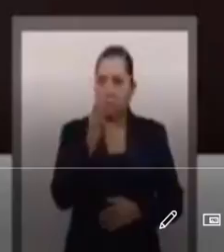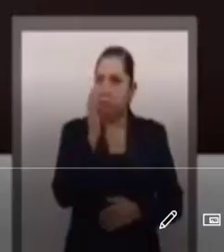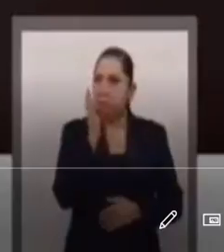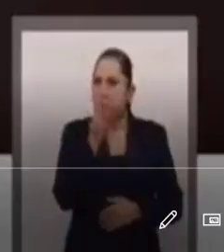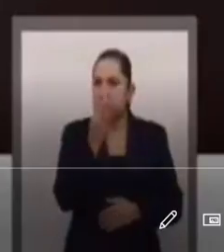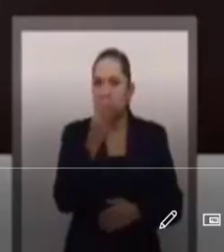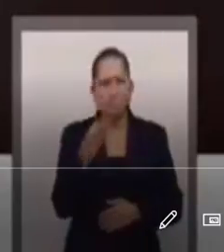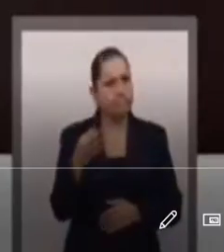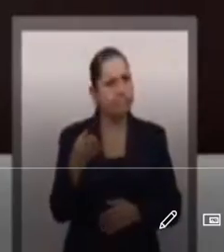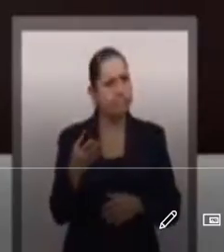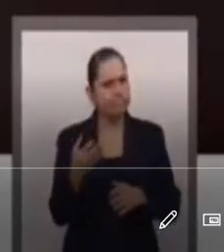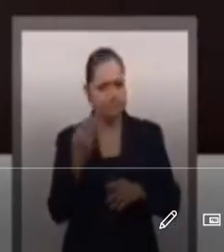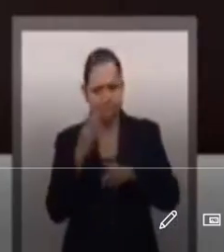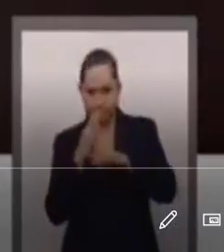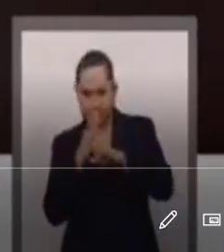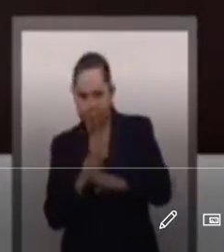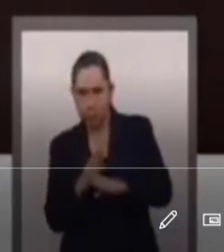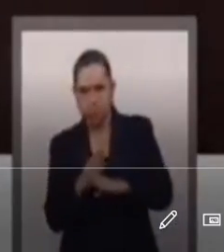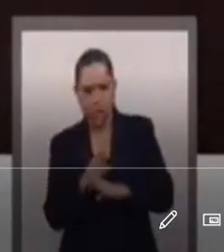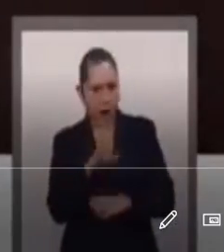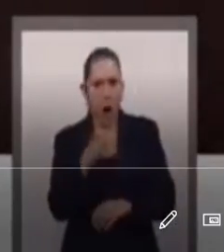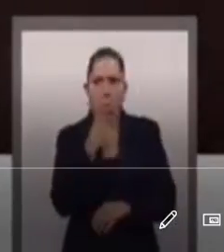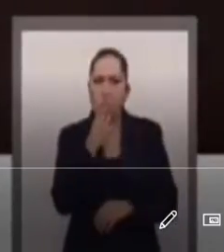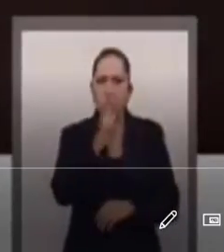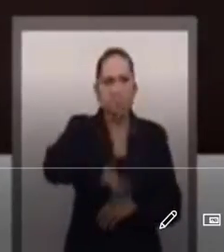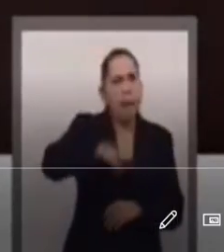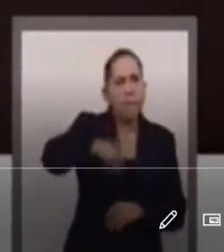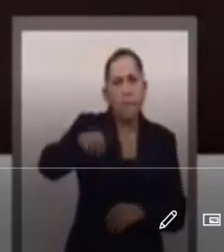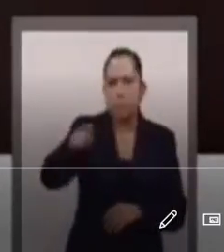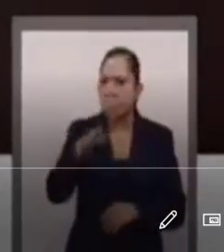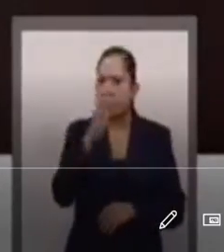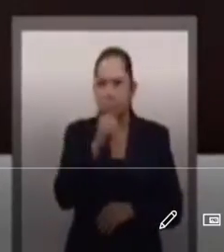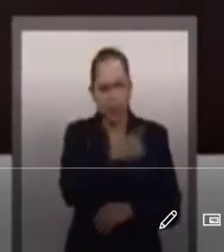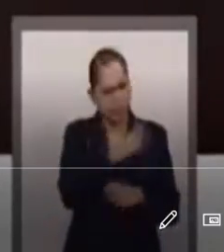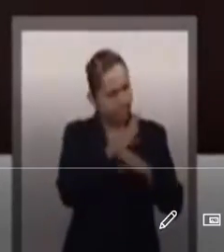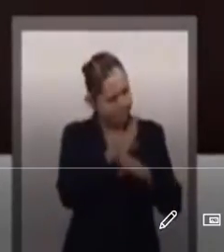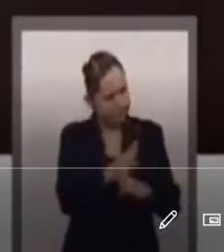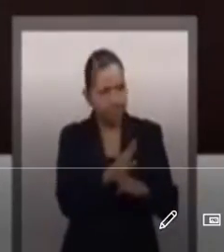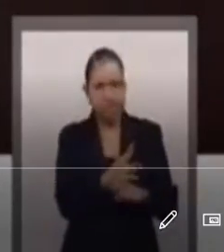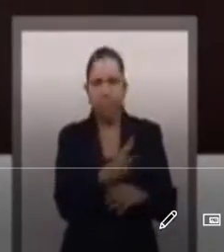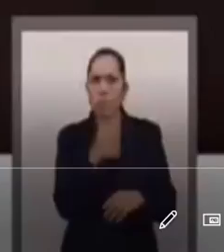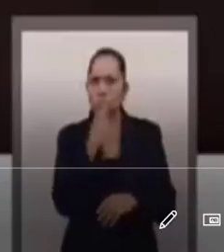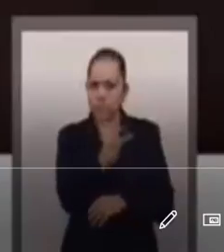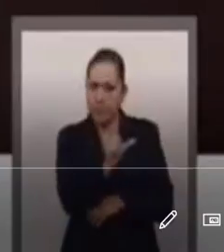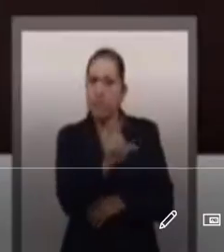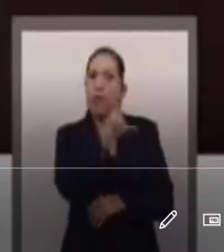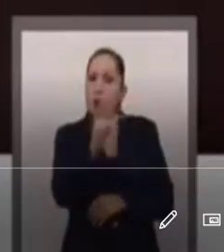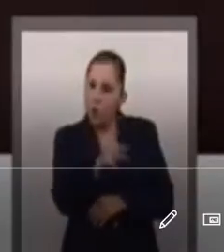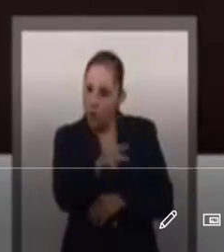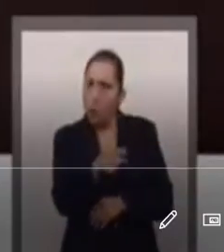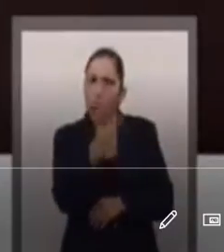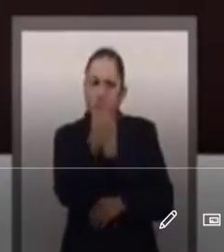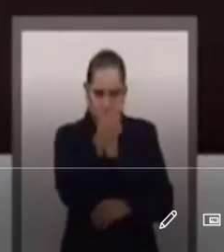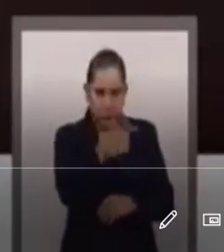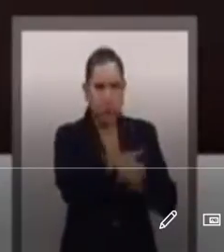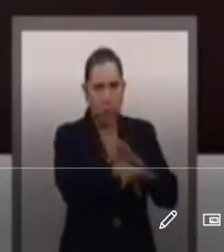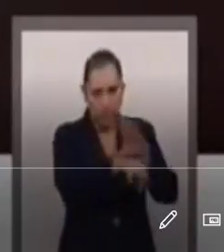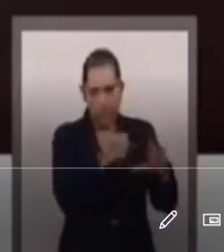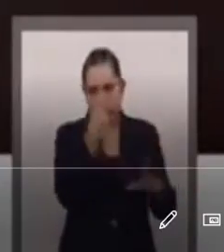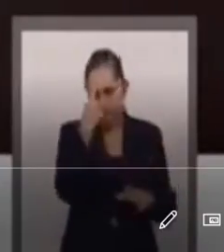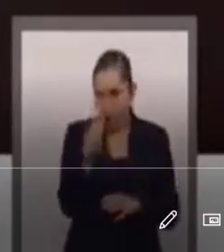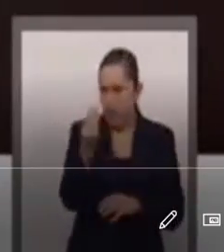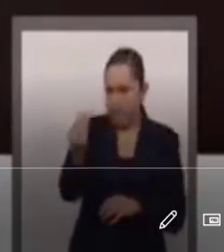fueron bloqueadas y esos recursos fueron destinados a quienes estaban en el censo y para